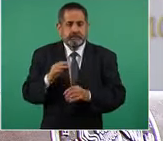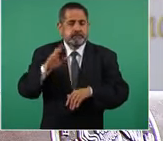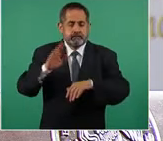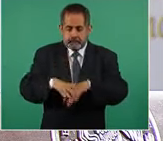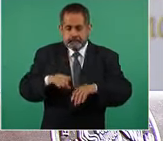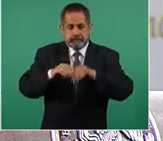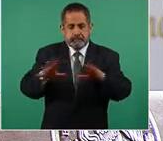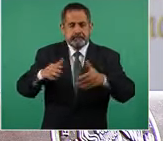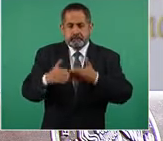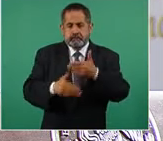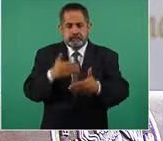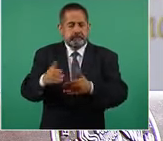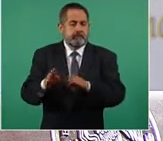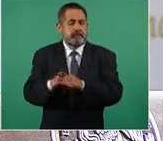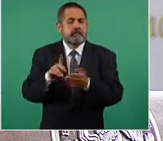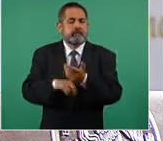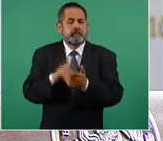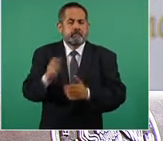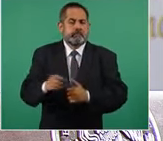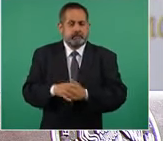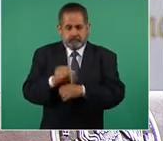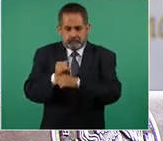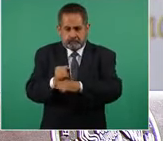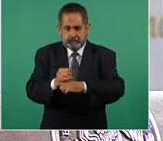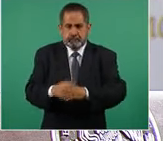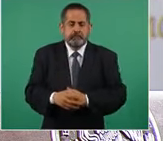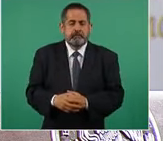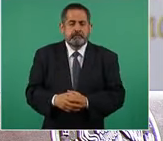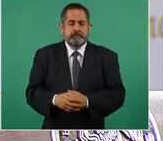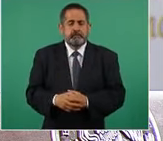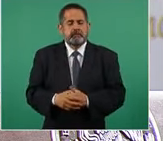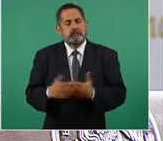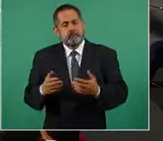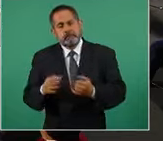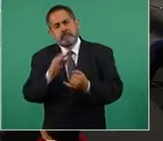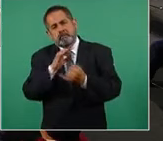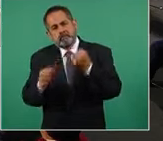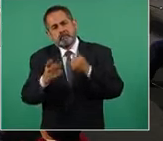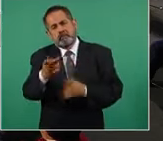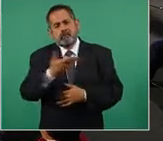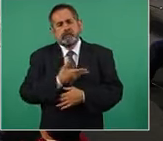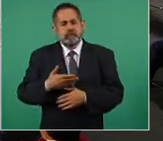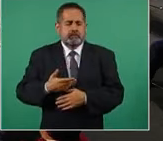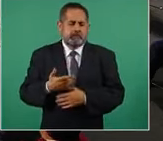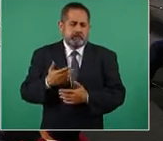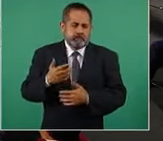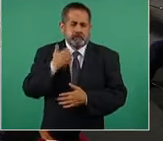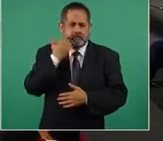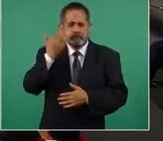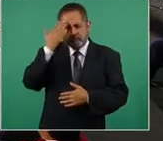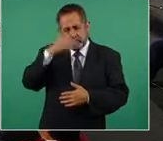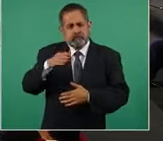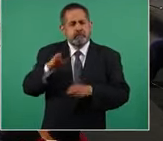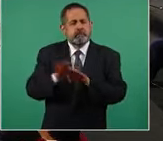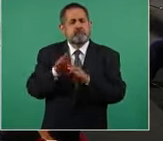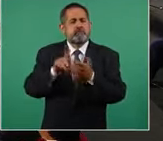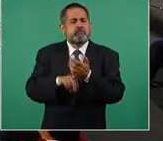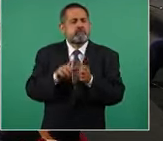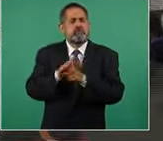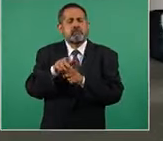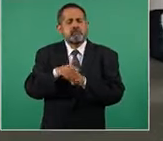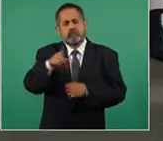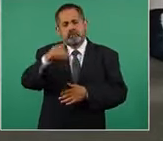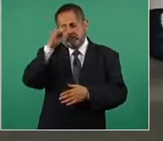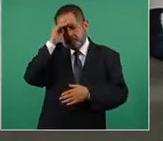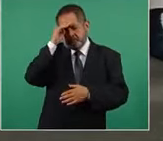más avanzada la investigación. Muy bien, presidente. Finalmente, me gustaría conocer cuál es el análisis que